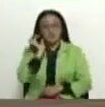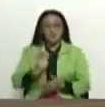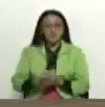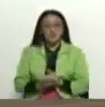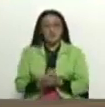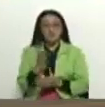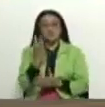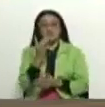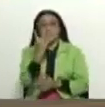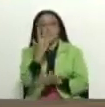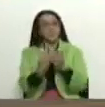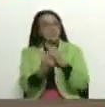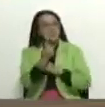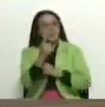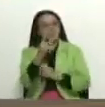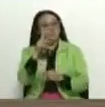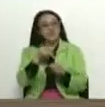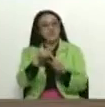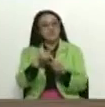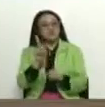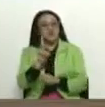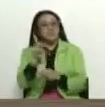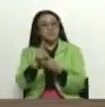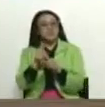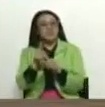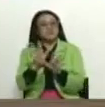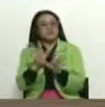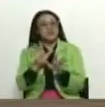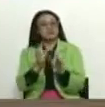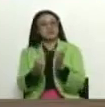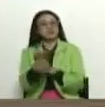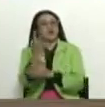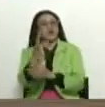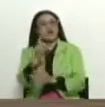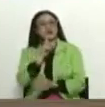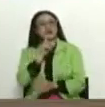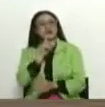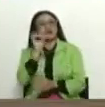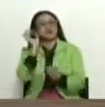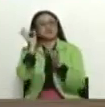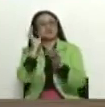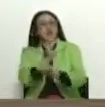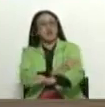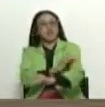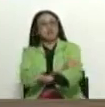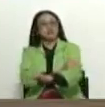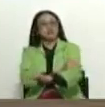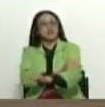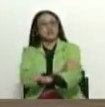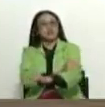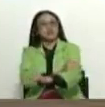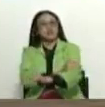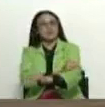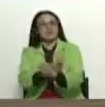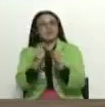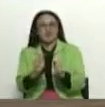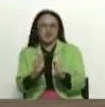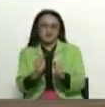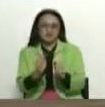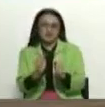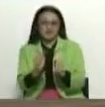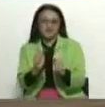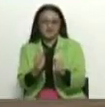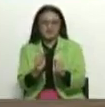Una sola PDVSA, no la PDVSA fantasma creada por los golpistas, por la oposición extremista de derecha